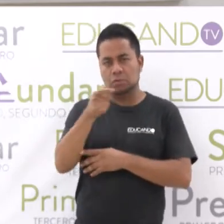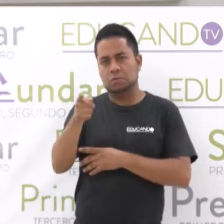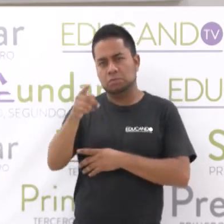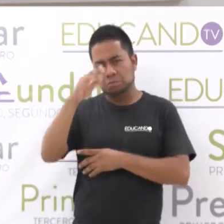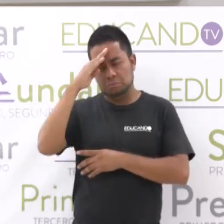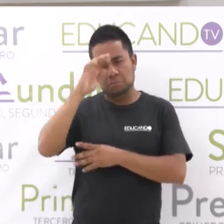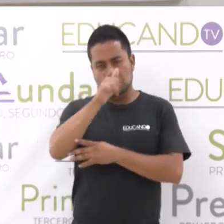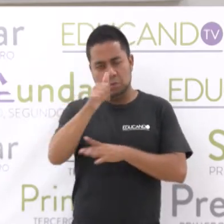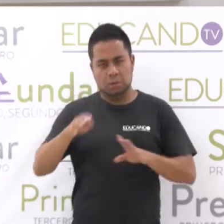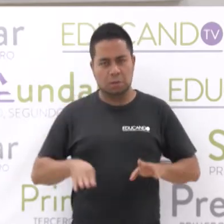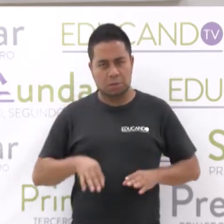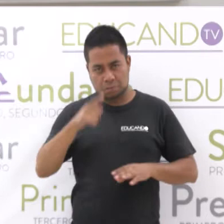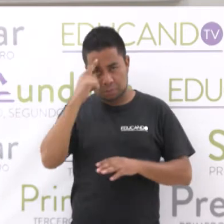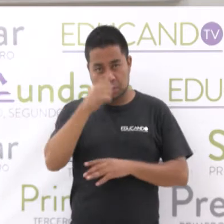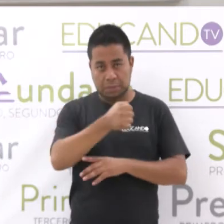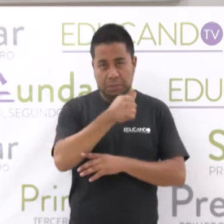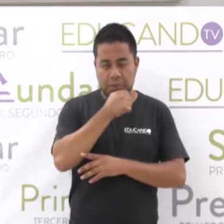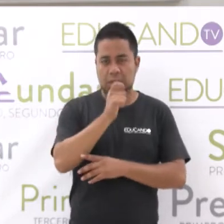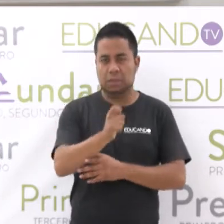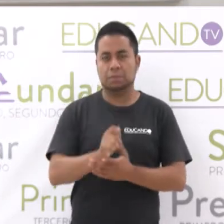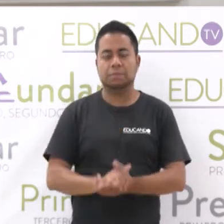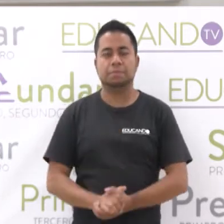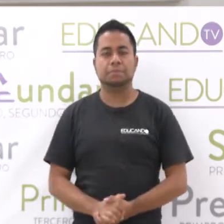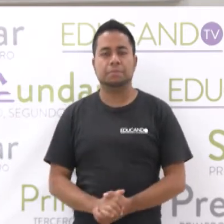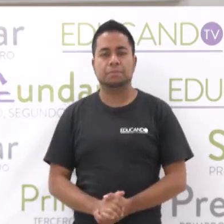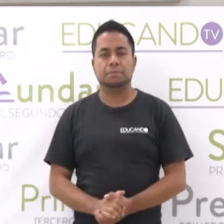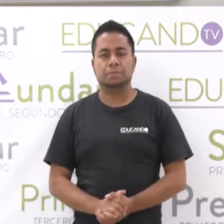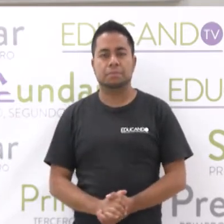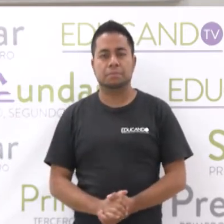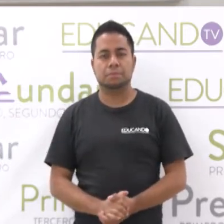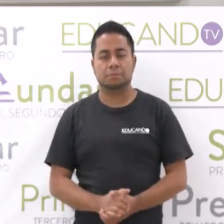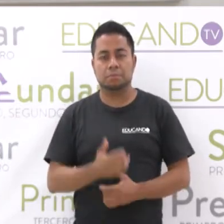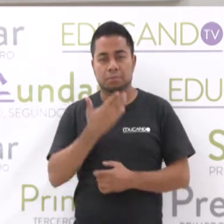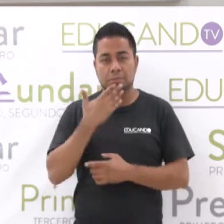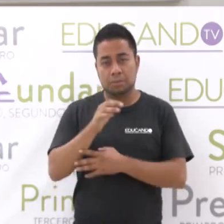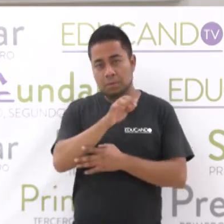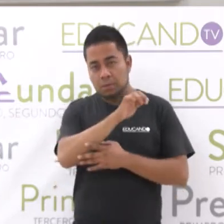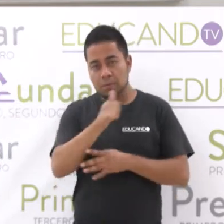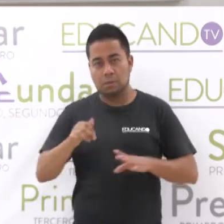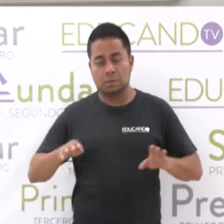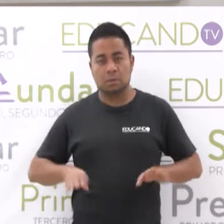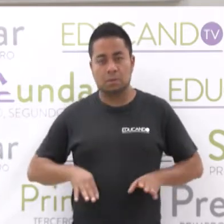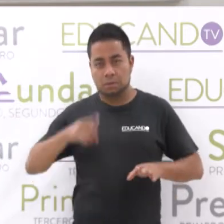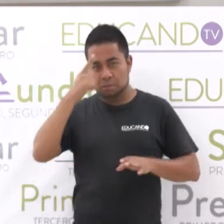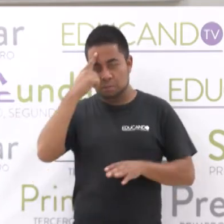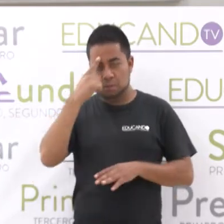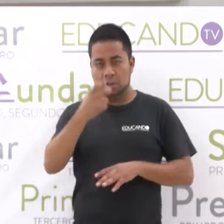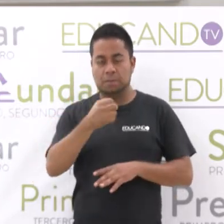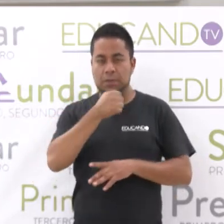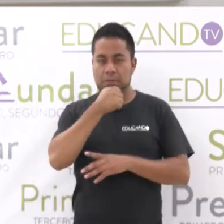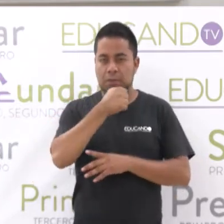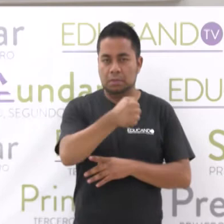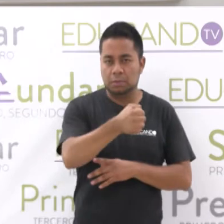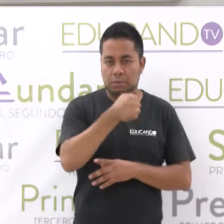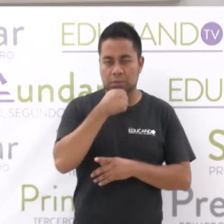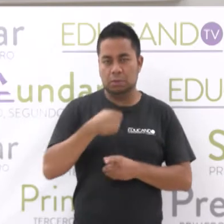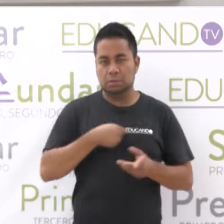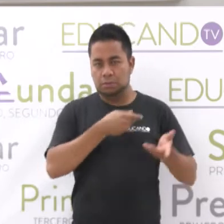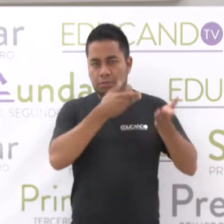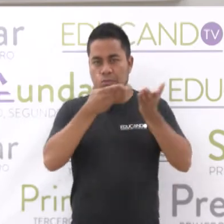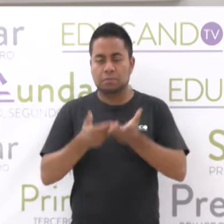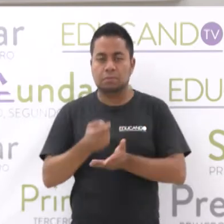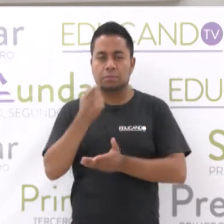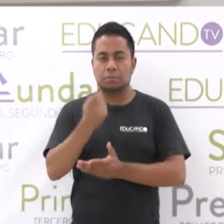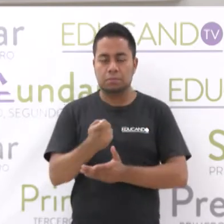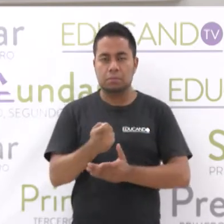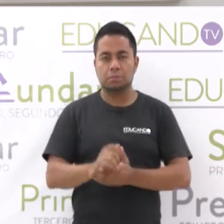otra característica del reportaje? Bien, otra característica del reportaje que yo les traigo